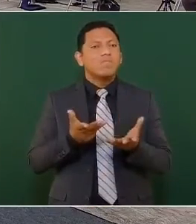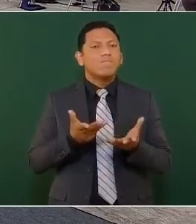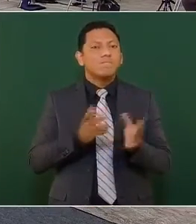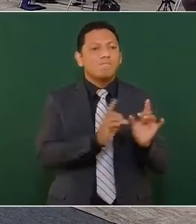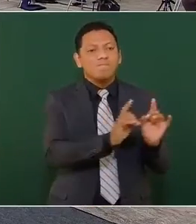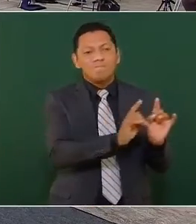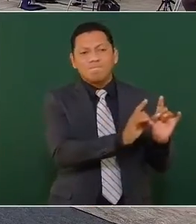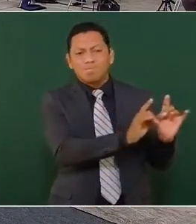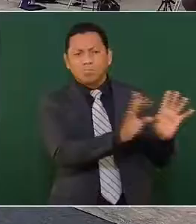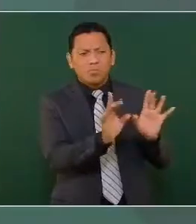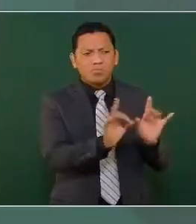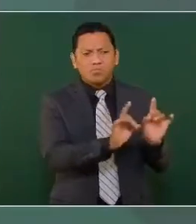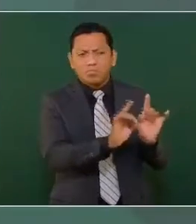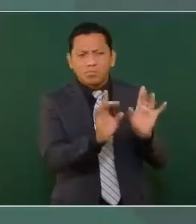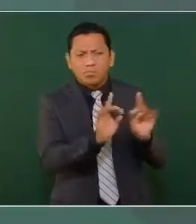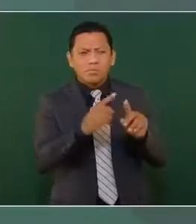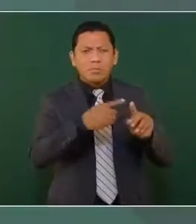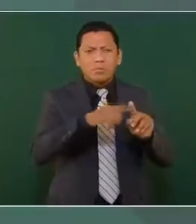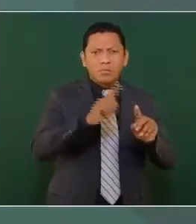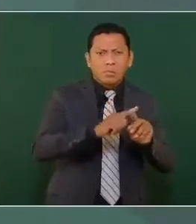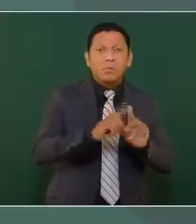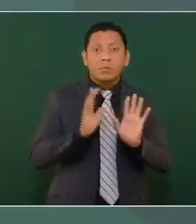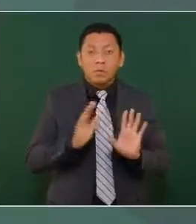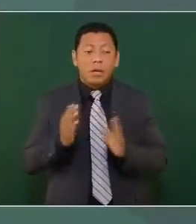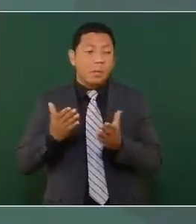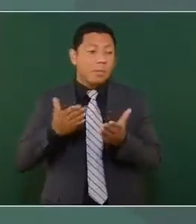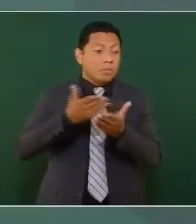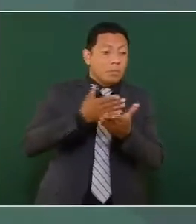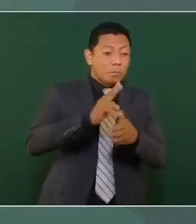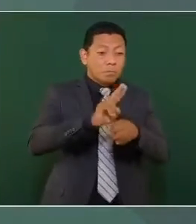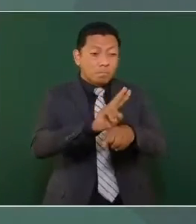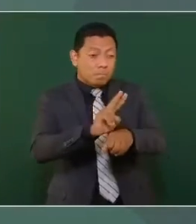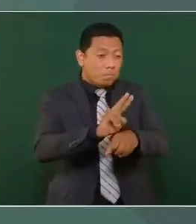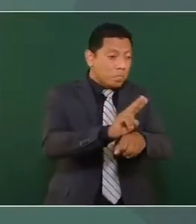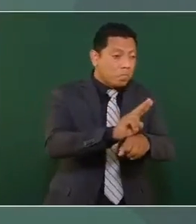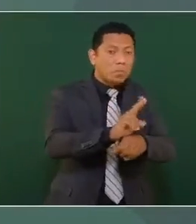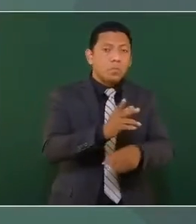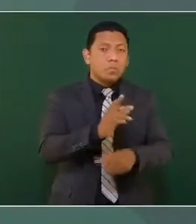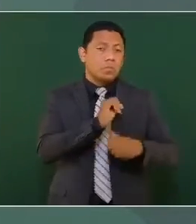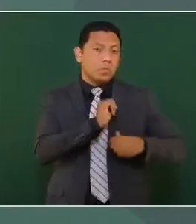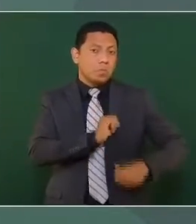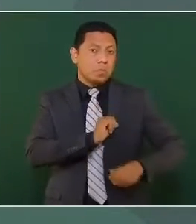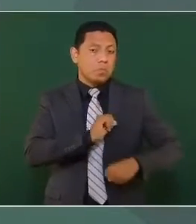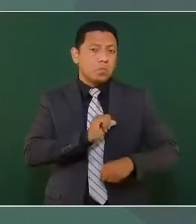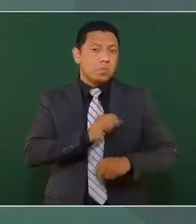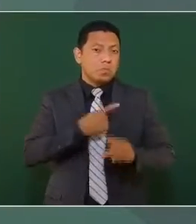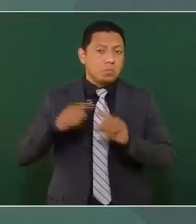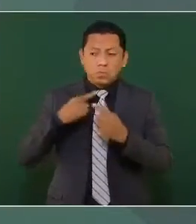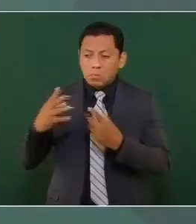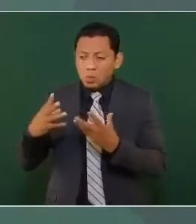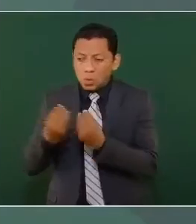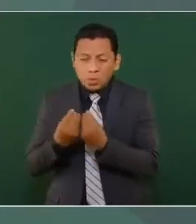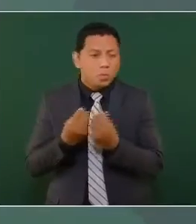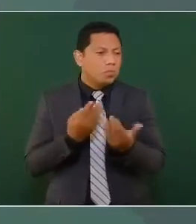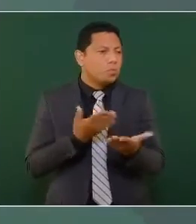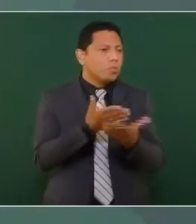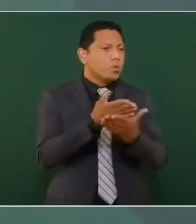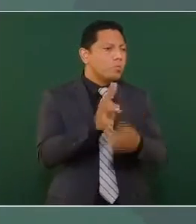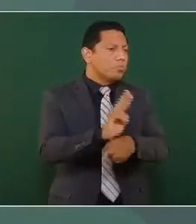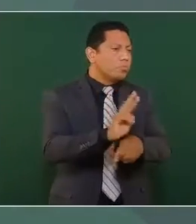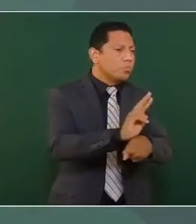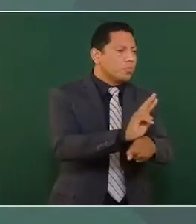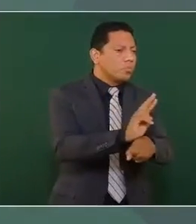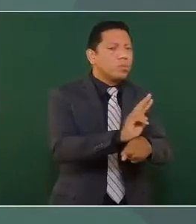de actividades operativas con diferentes fuerzas, donde se